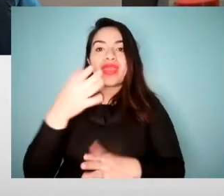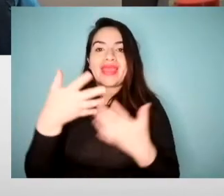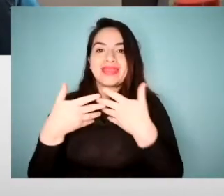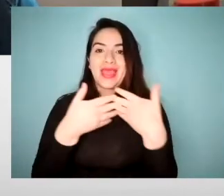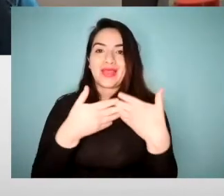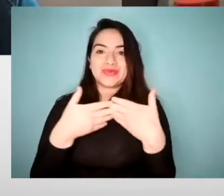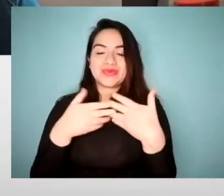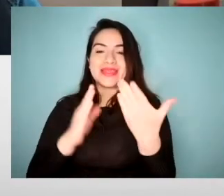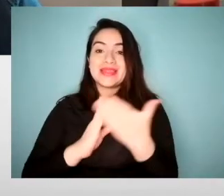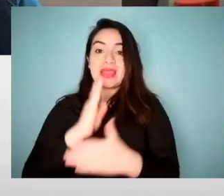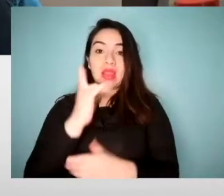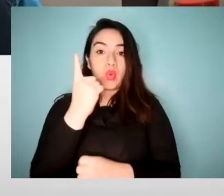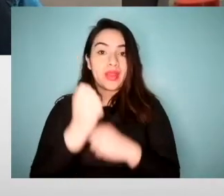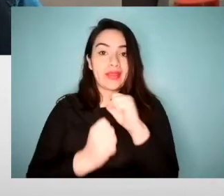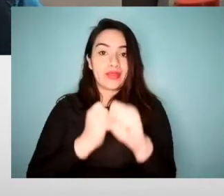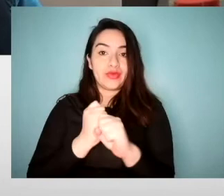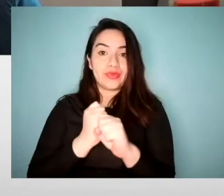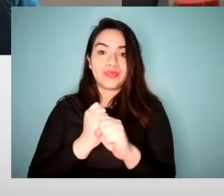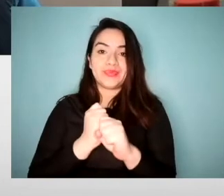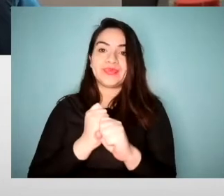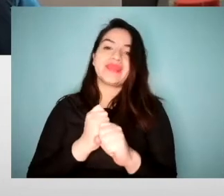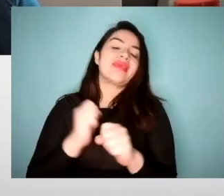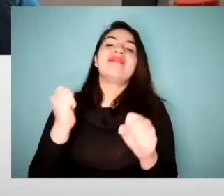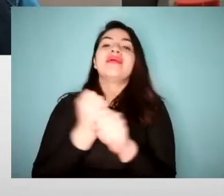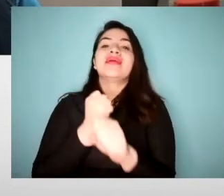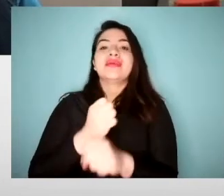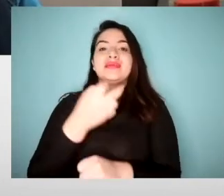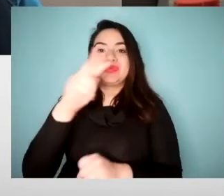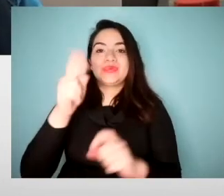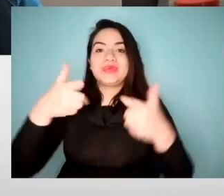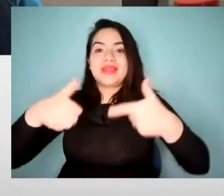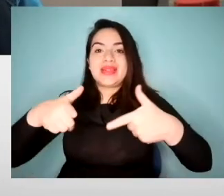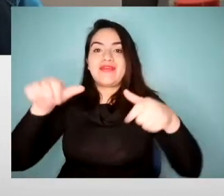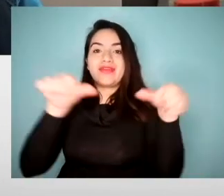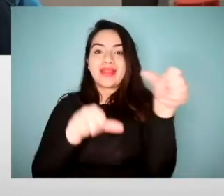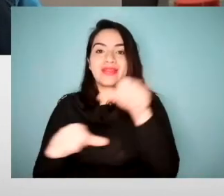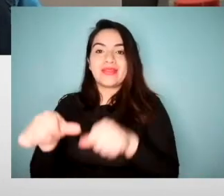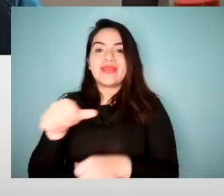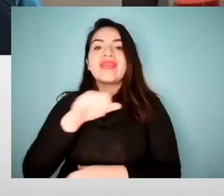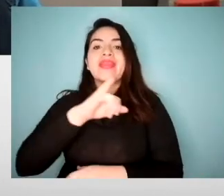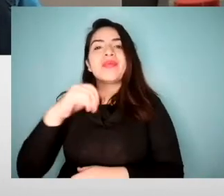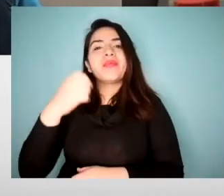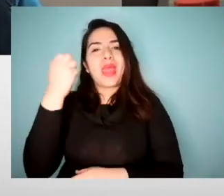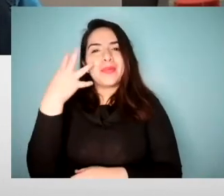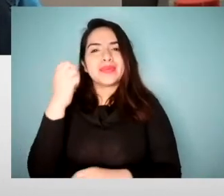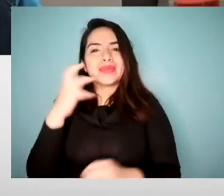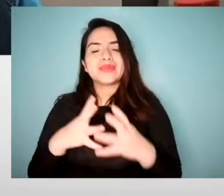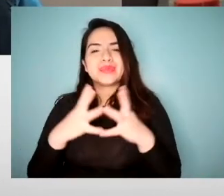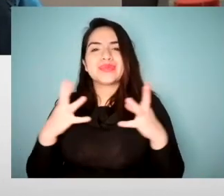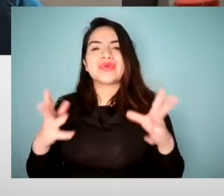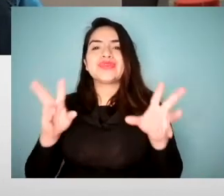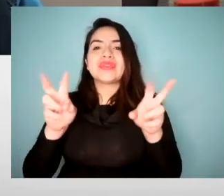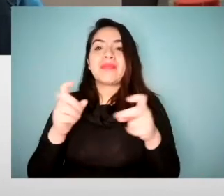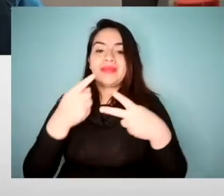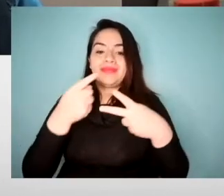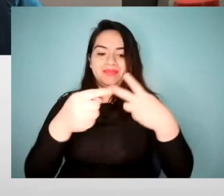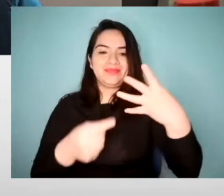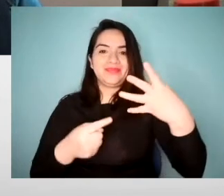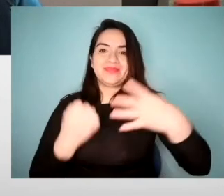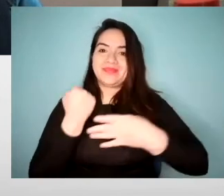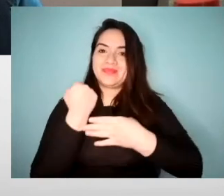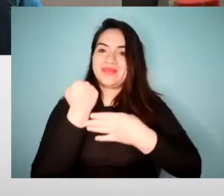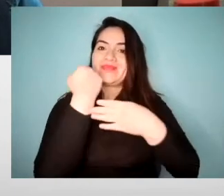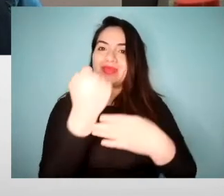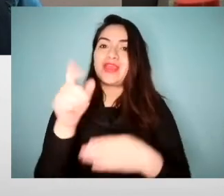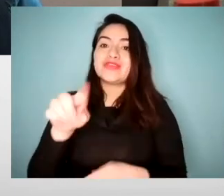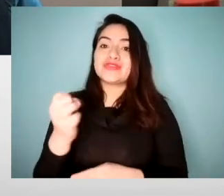por un año. Trabajé en su laboratorio y, bueno, aprendí un montón acerca de herramientas y de software de